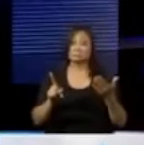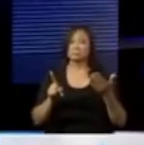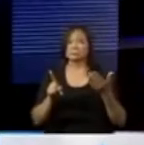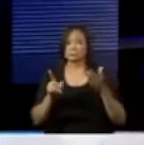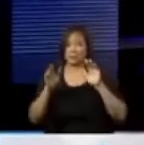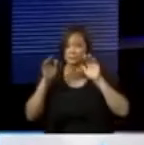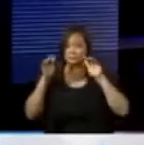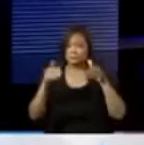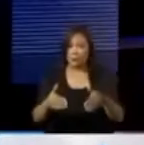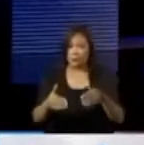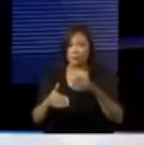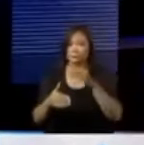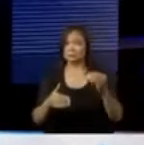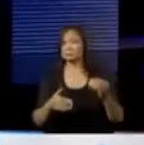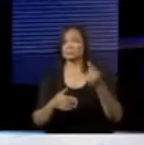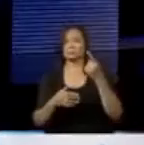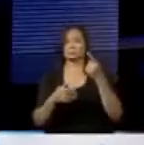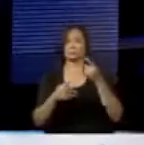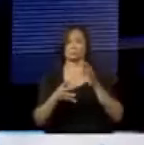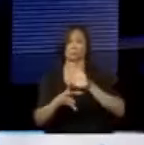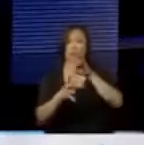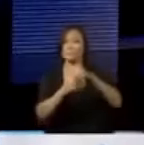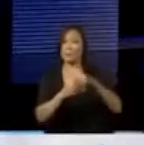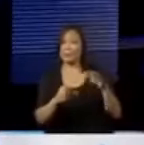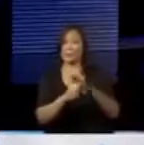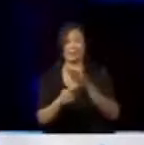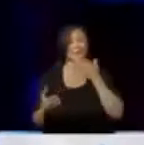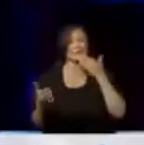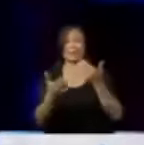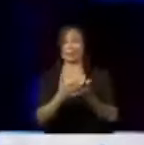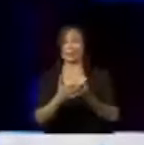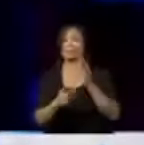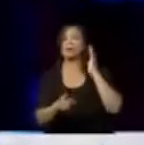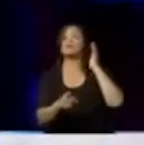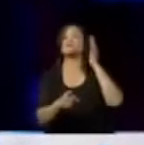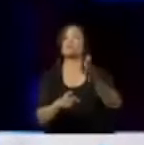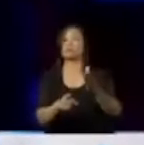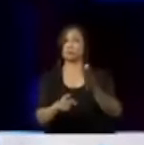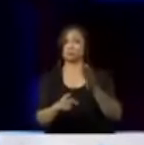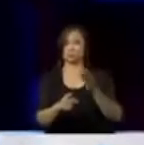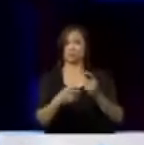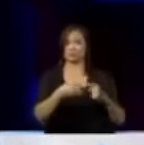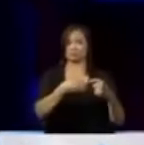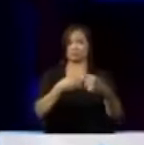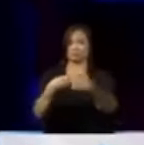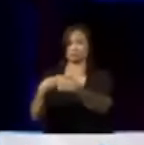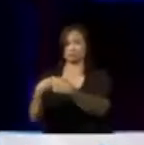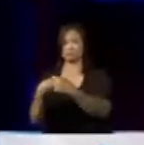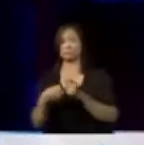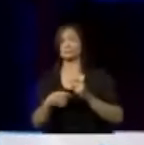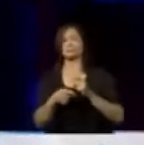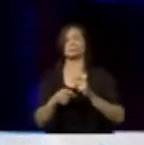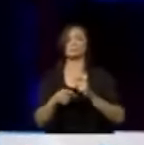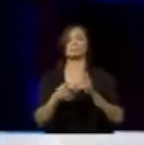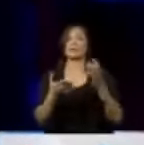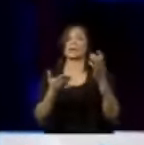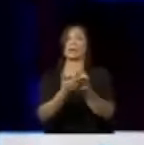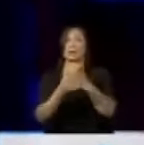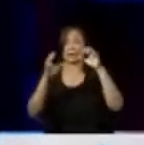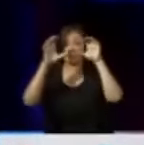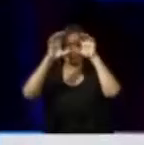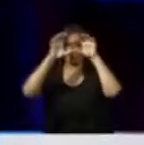un mayor enfoque hacia una atención integral y de calidad de cara a sus afiliados. De ganar